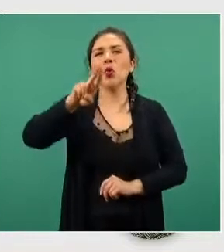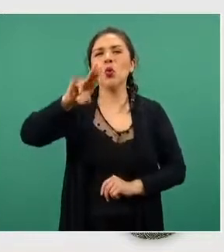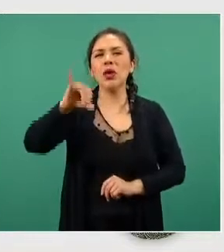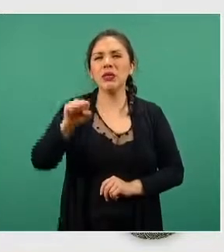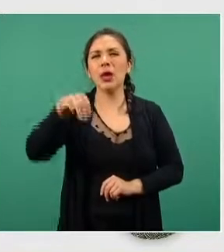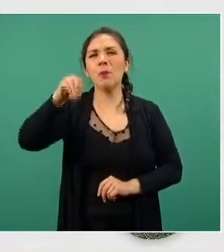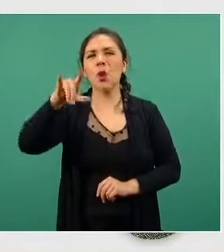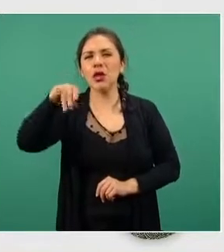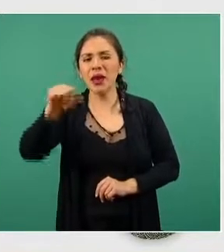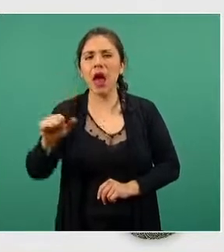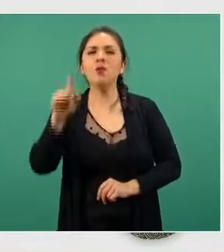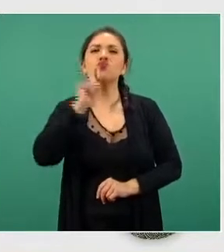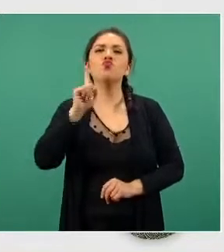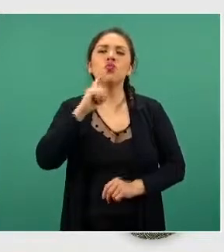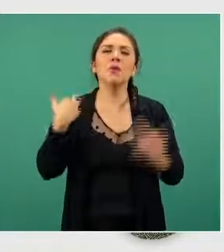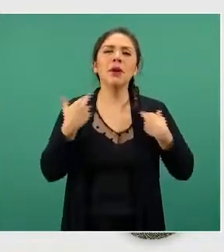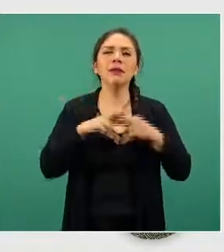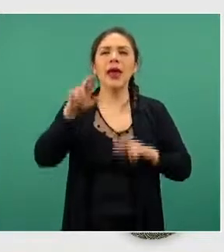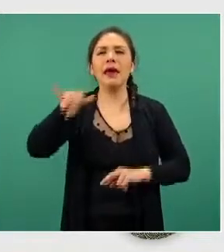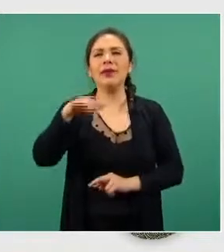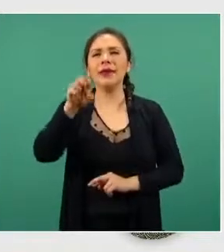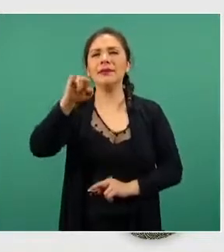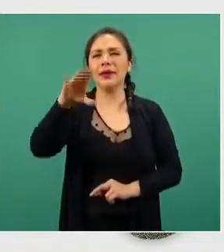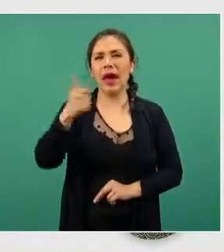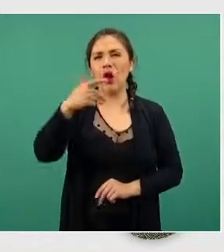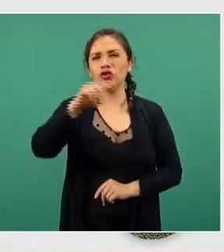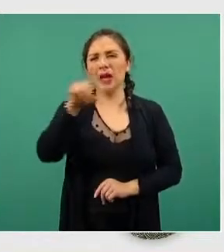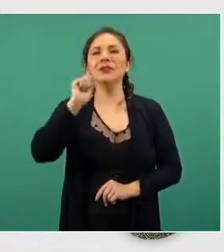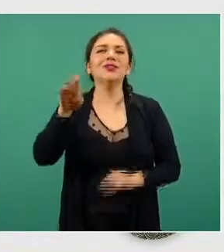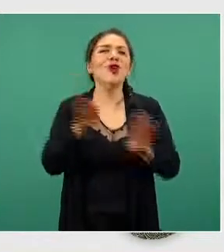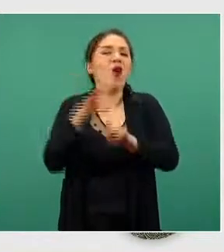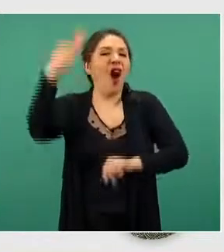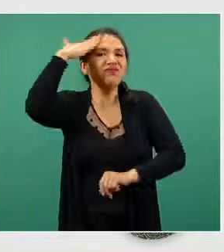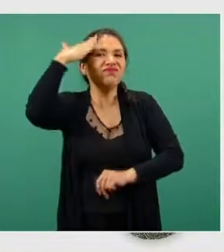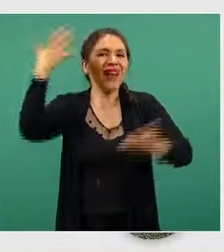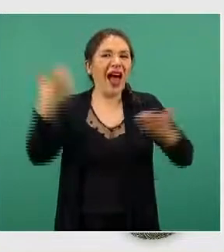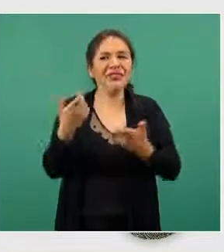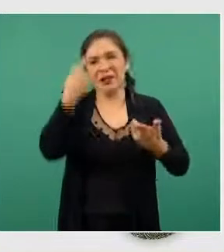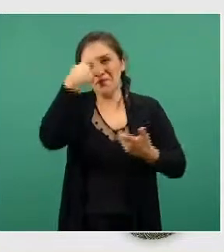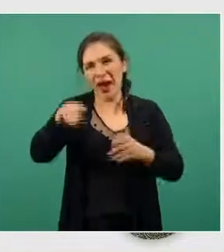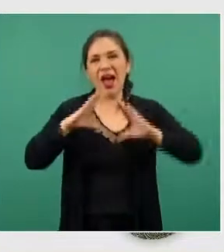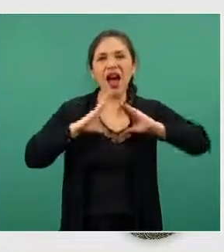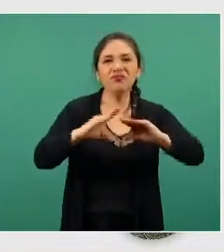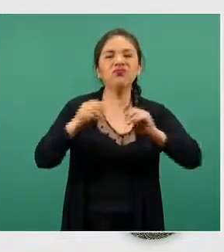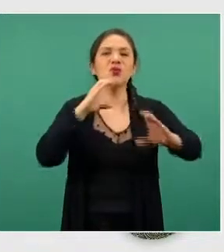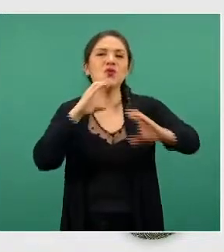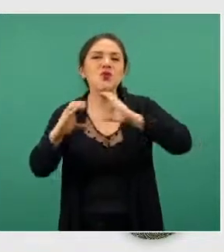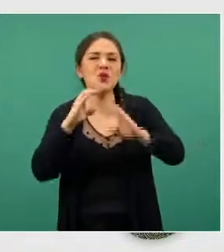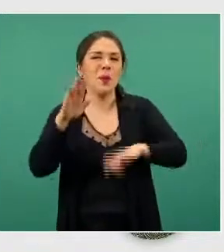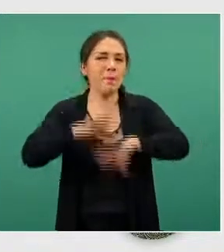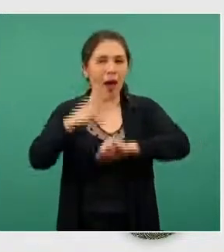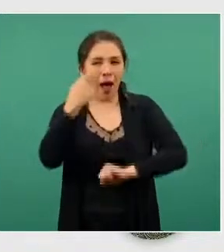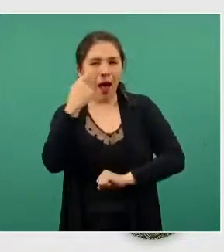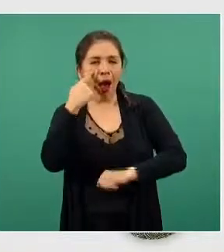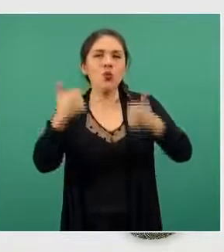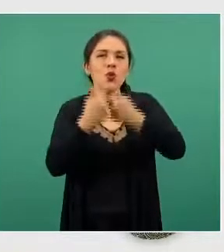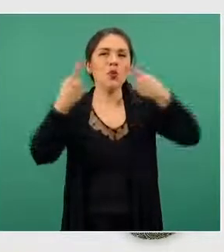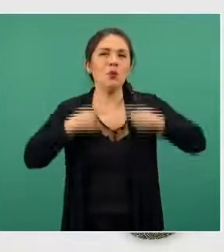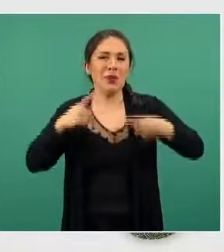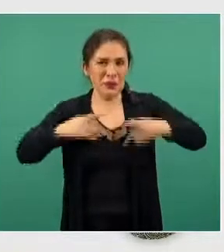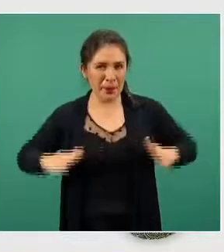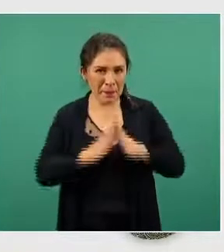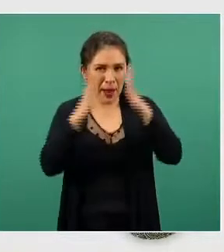la maestra Jessica González, que son los que prácticamente conducen e interactúan con nuestros participantes